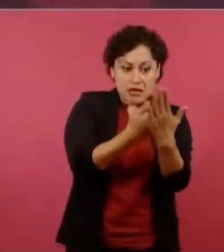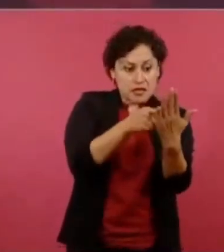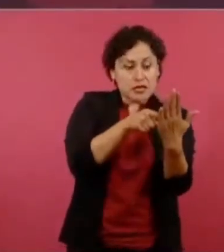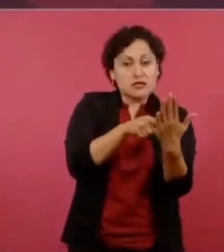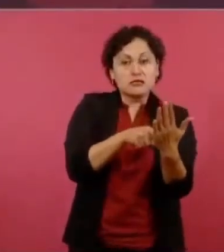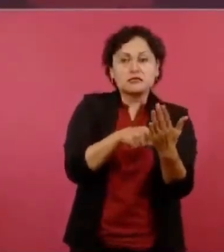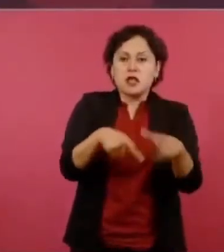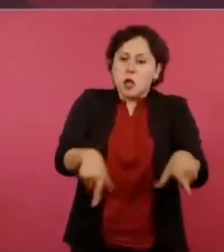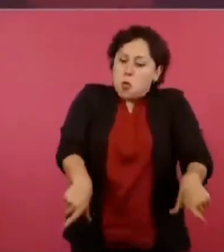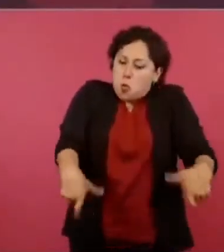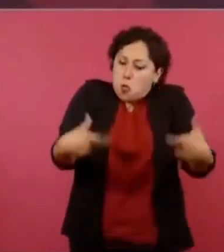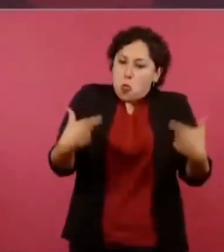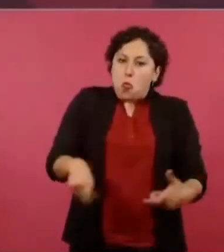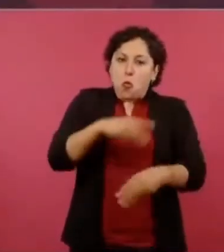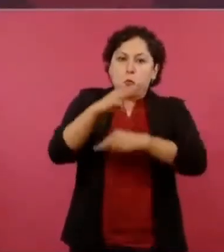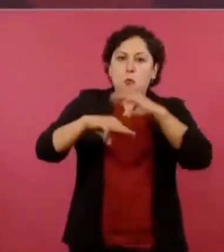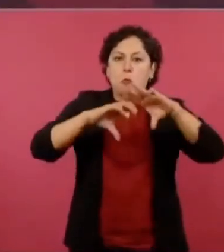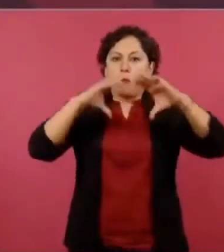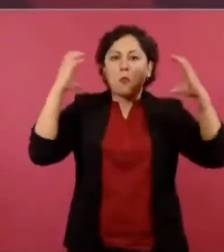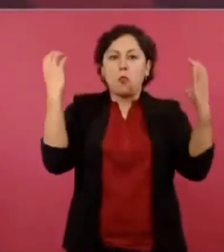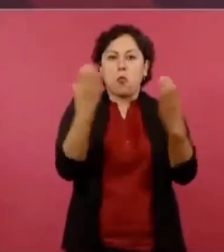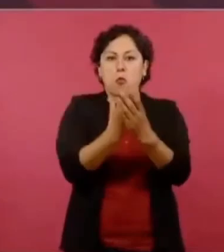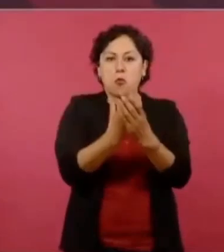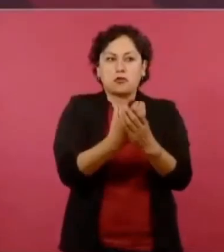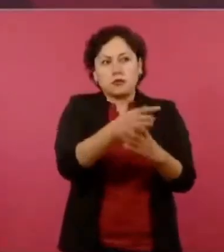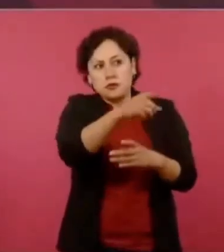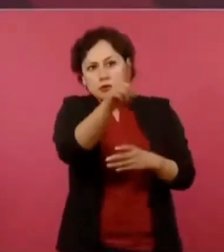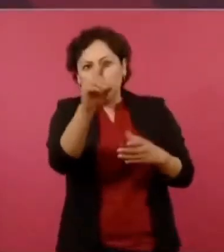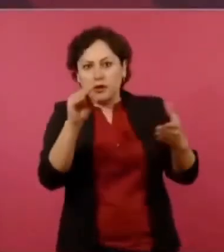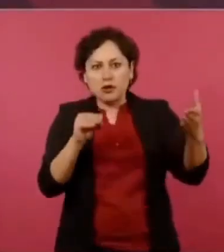porque entre otras cosas,